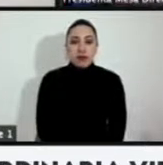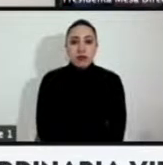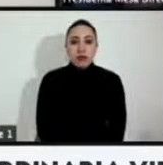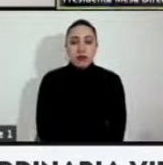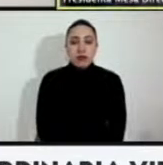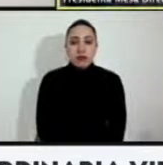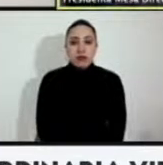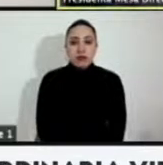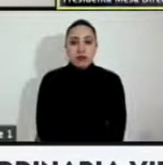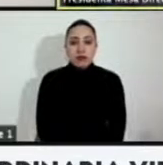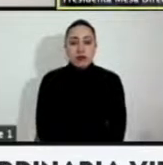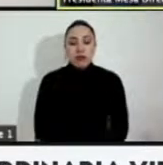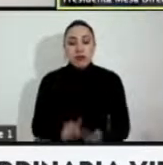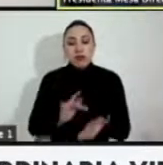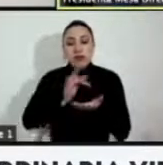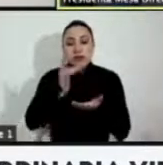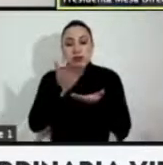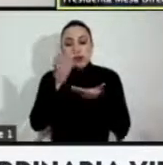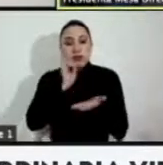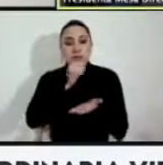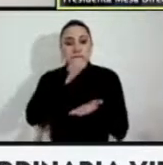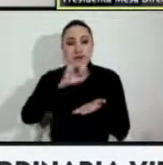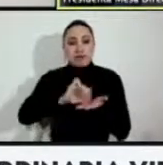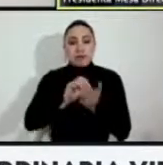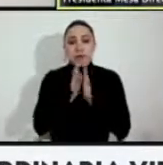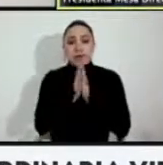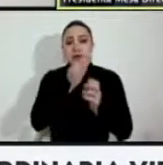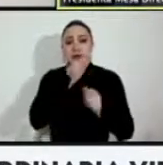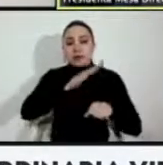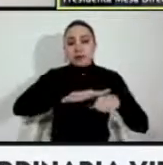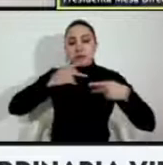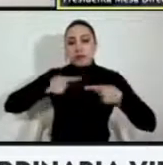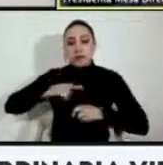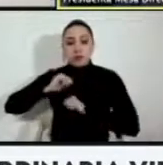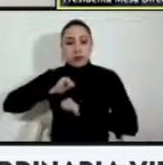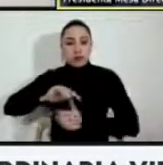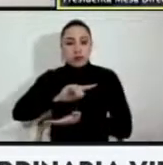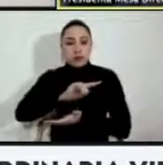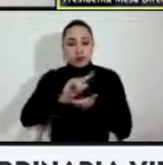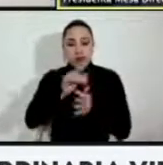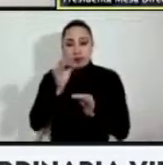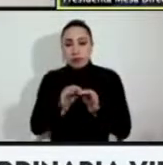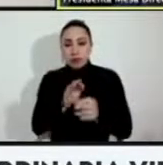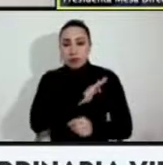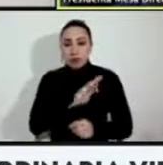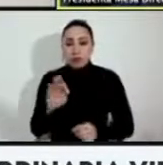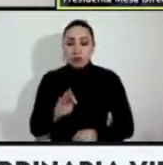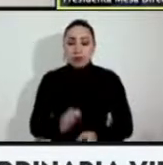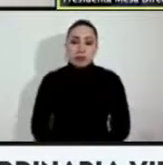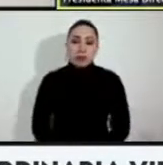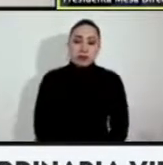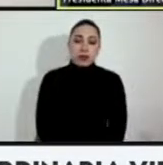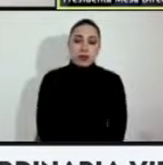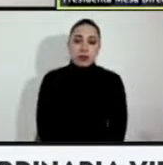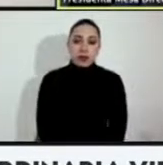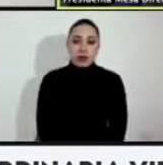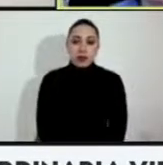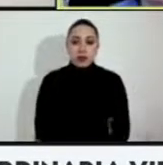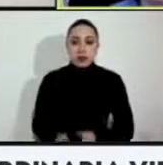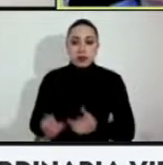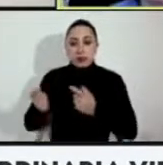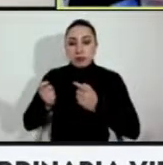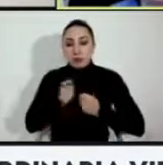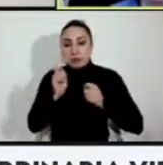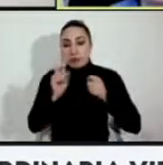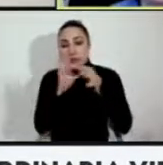Gracias, diputada. Remítase a las autoridades correspondientes para los efectos legales a que haya lugar. Se recibió una efeméride del